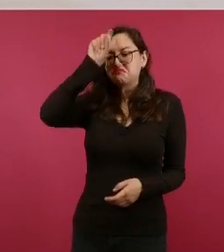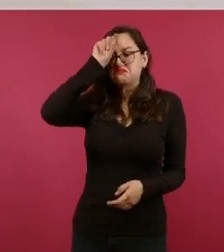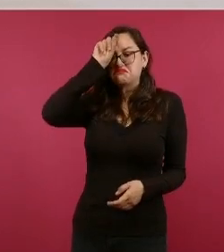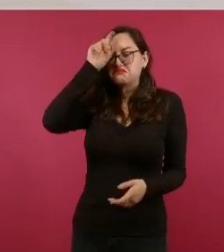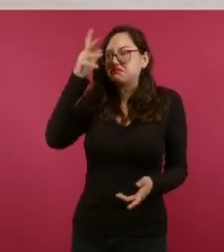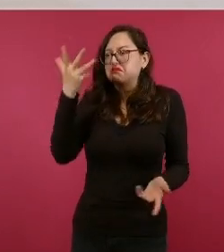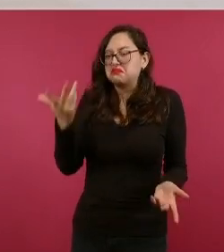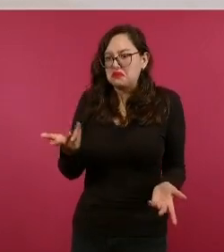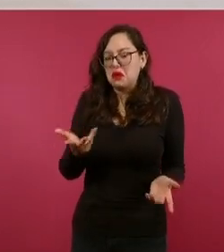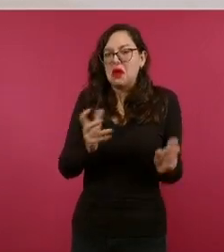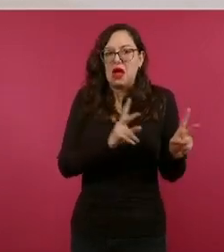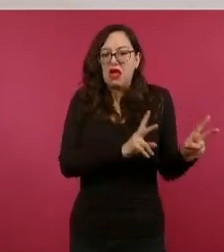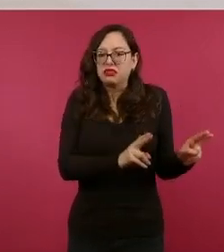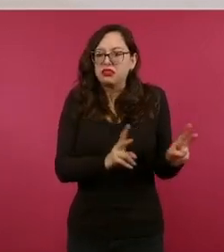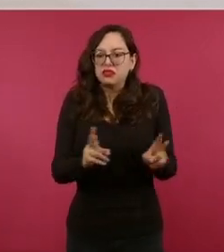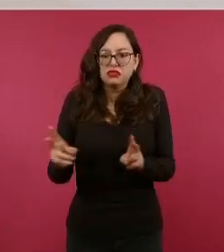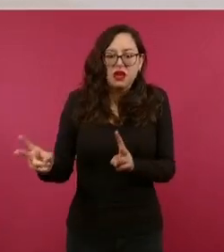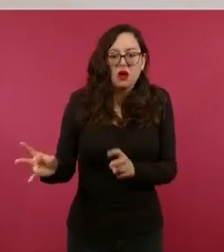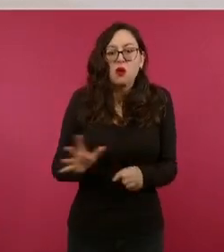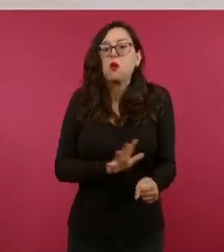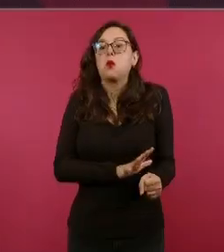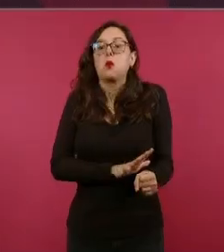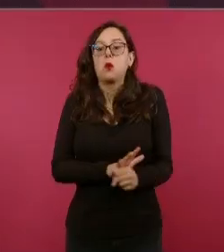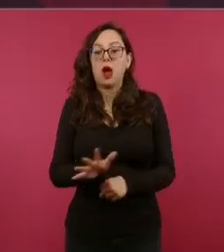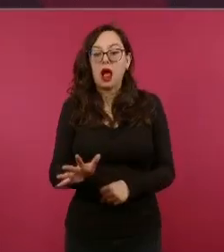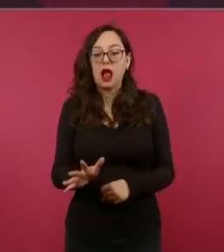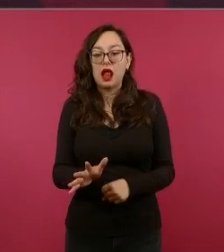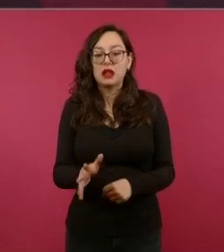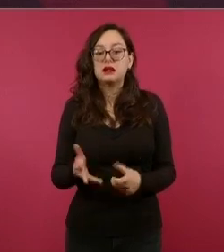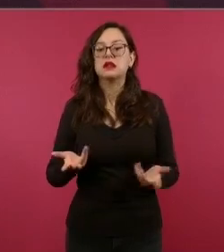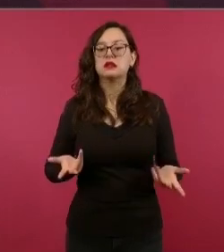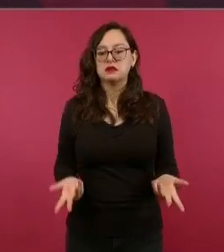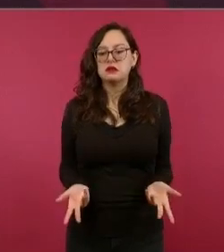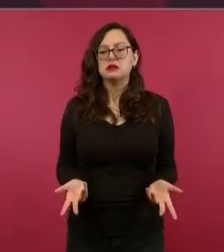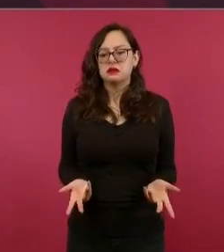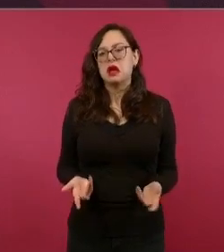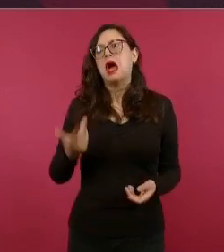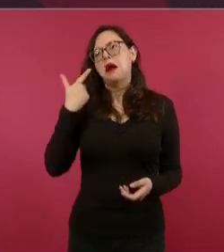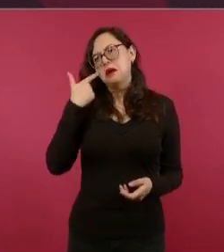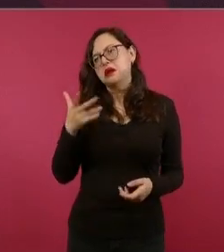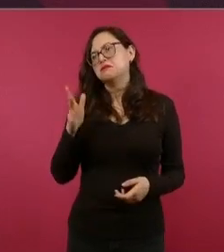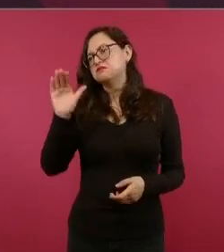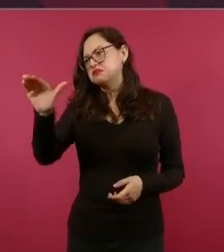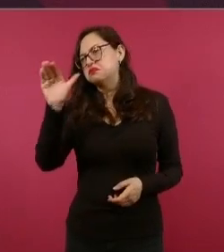Sí. Entonces, vamos a ver qué cosa es lo que